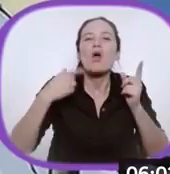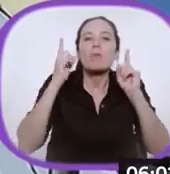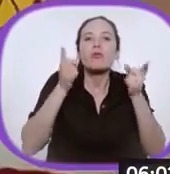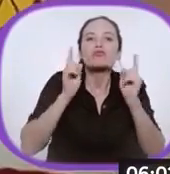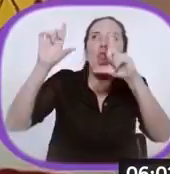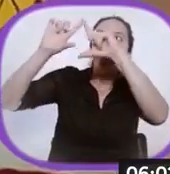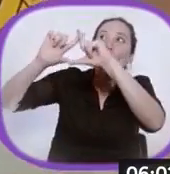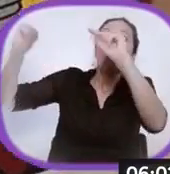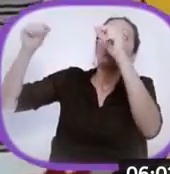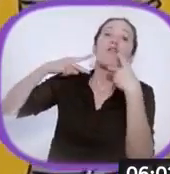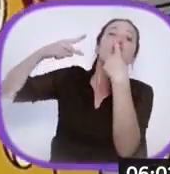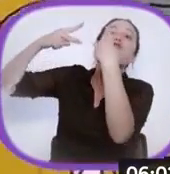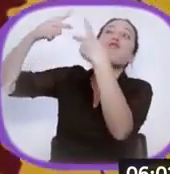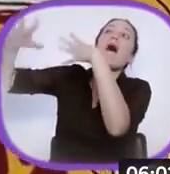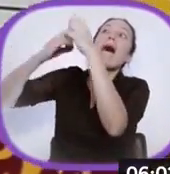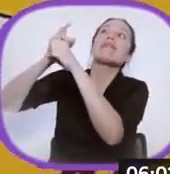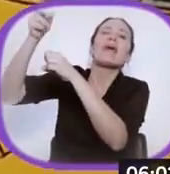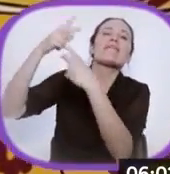rescatar a Cuthbert.